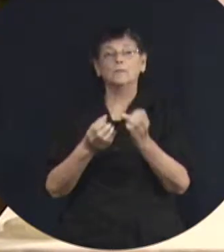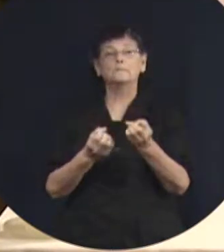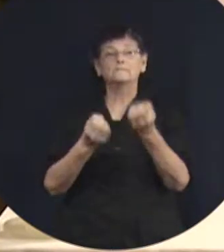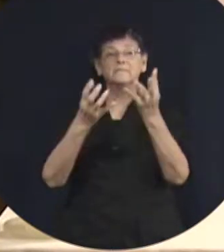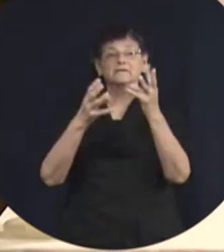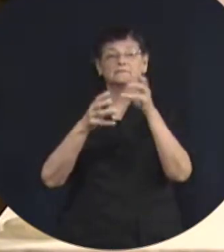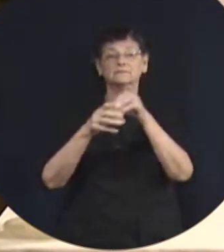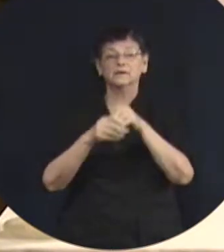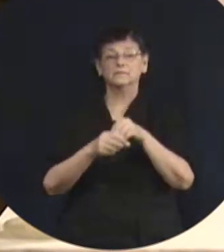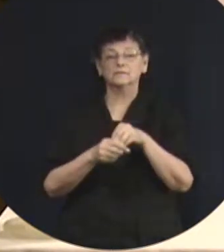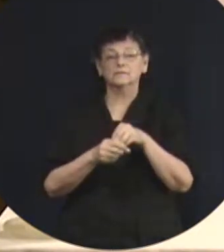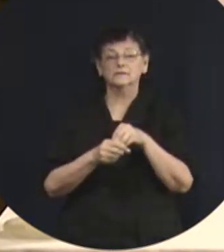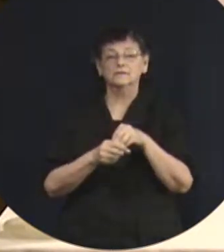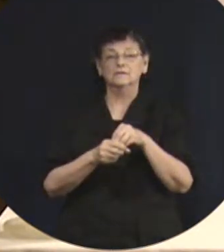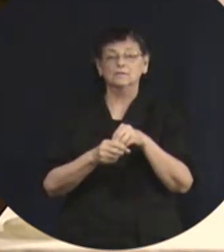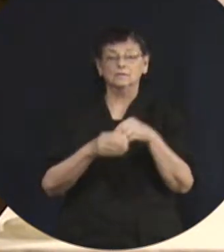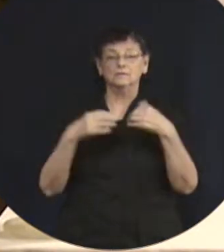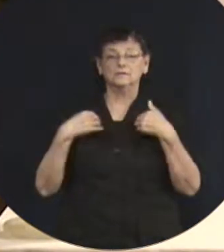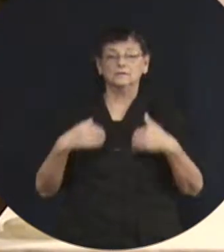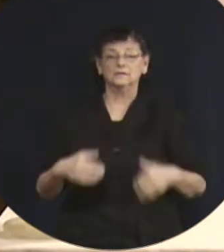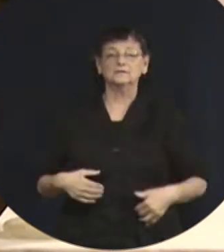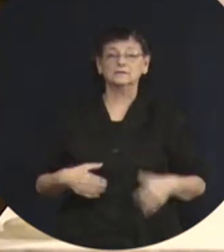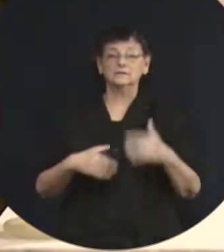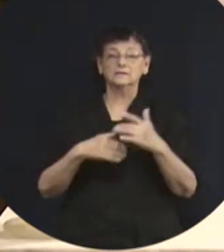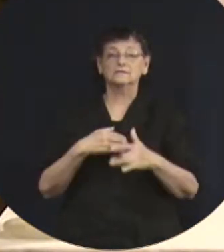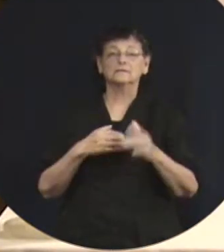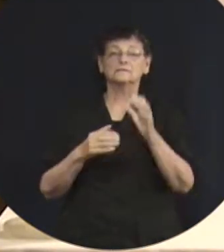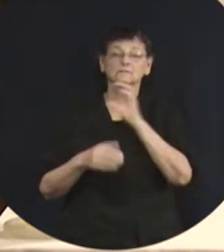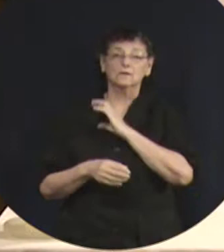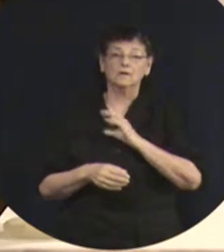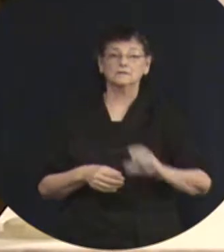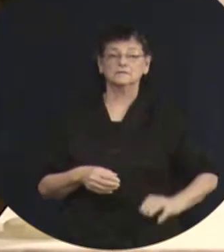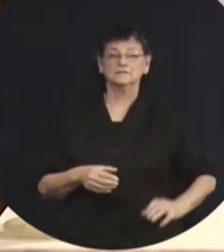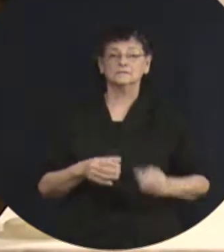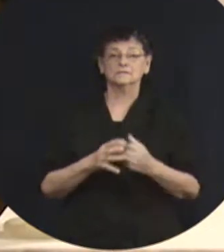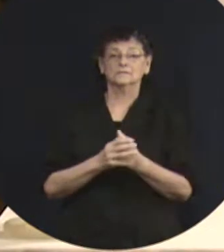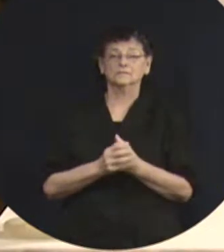a cuantos participamos del cuerpo y la sangre de Cristo.